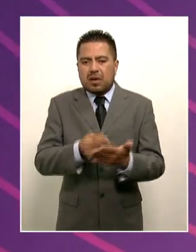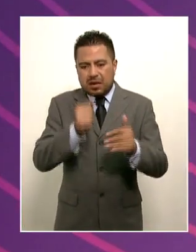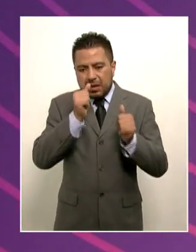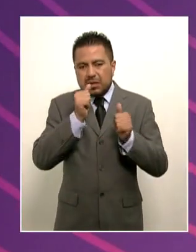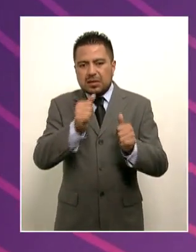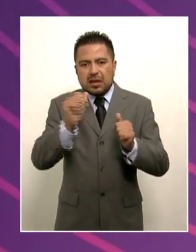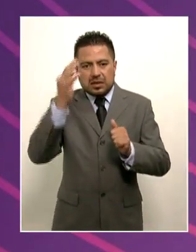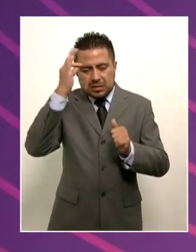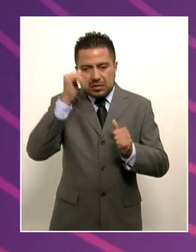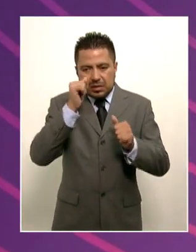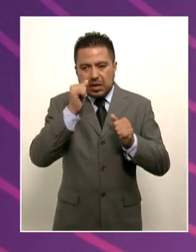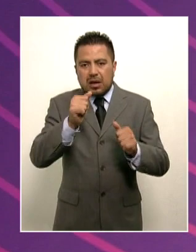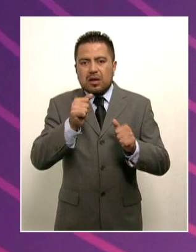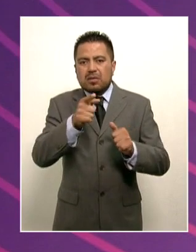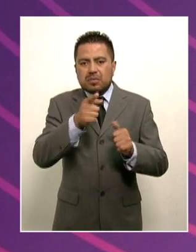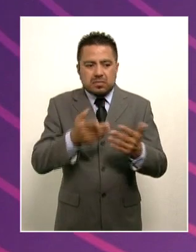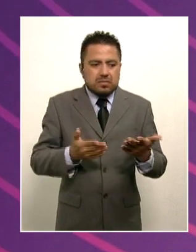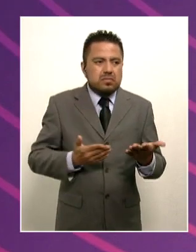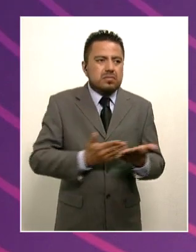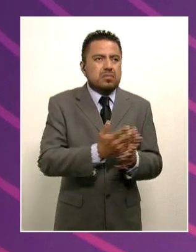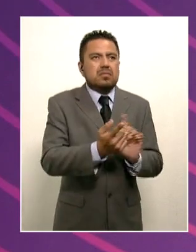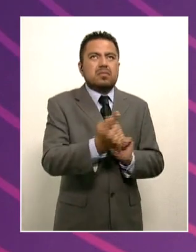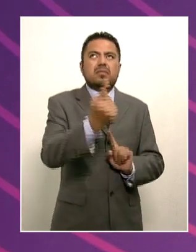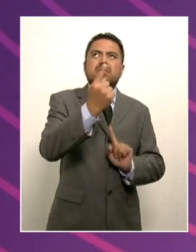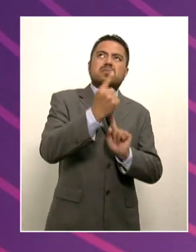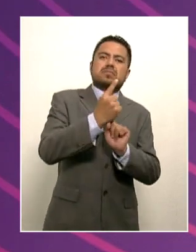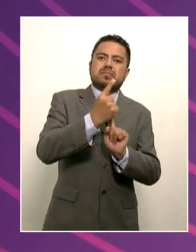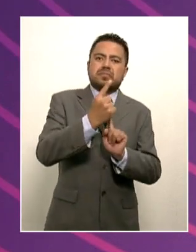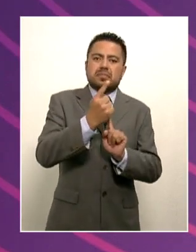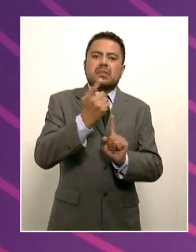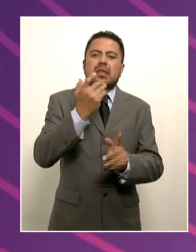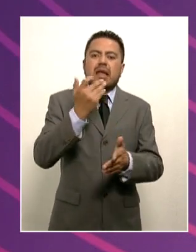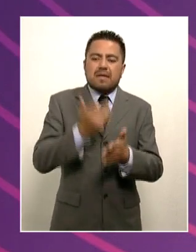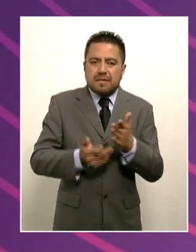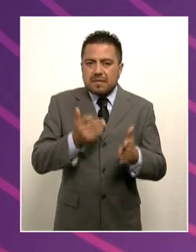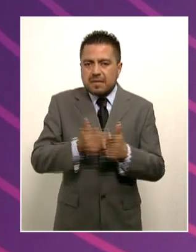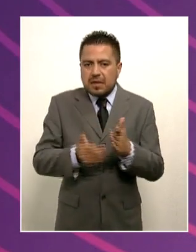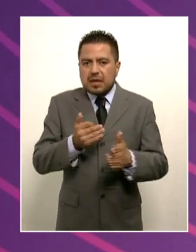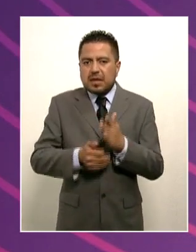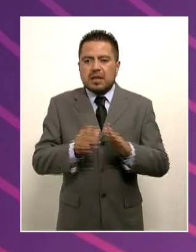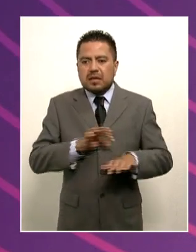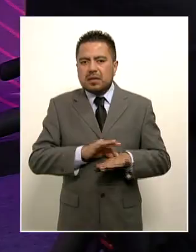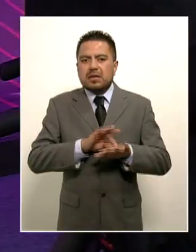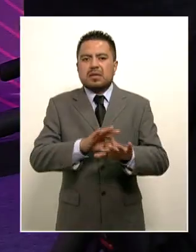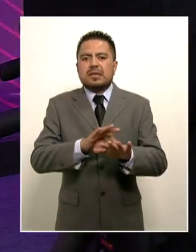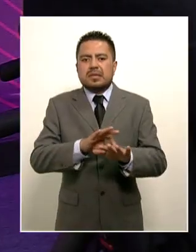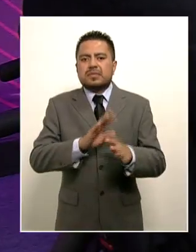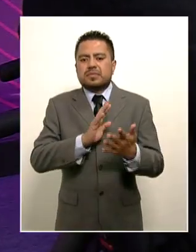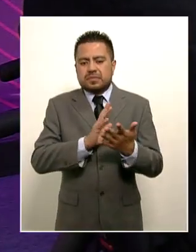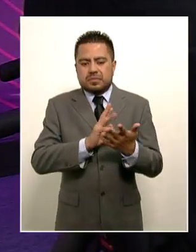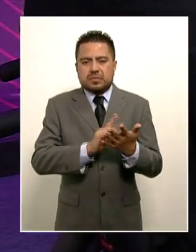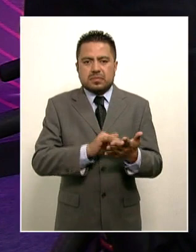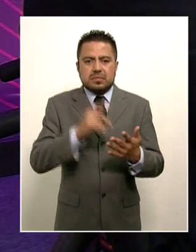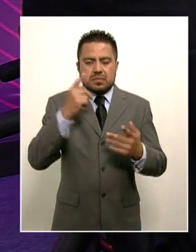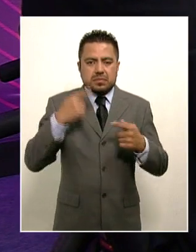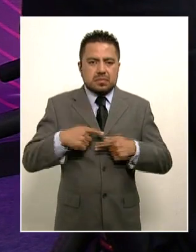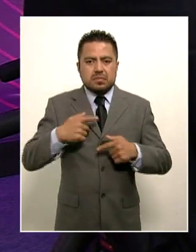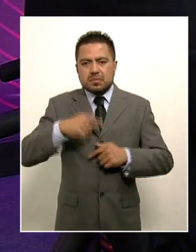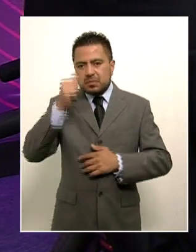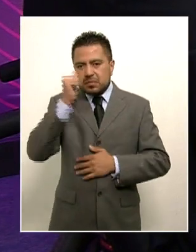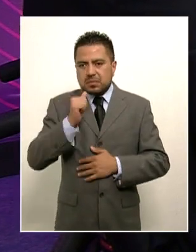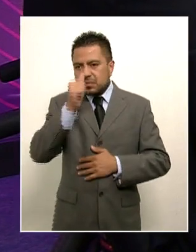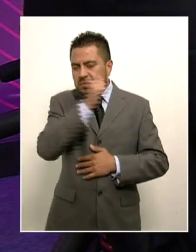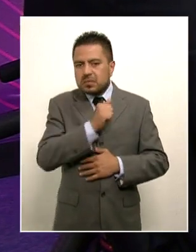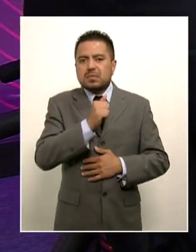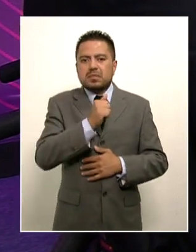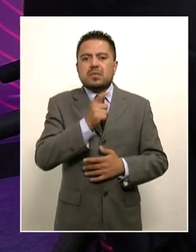los servicios o los mostradores, la falta de guías táctiles para personas ciegas. O